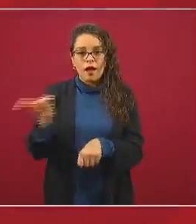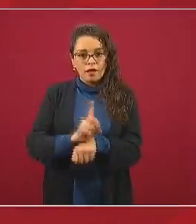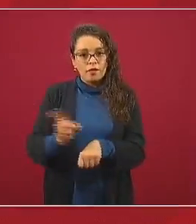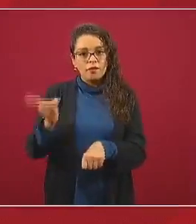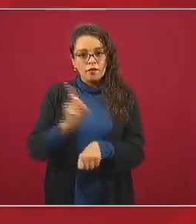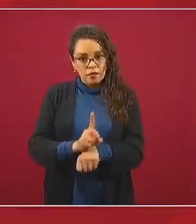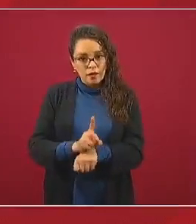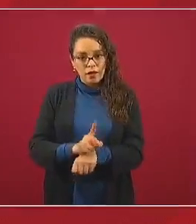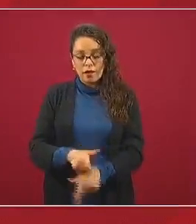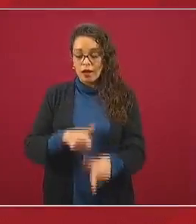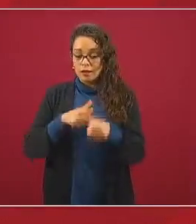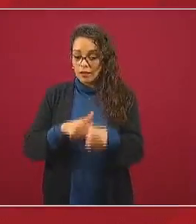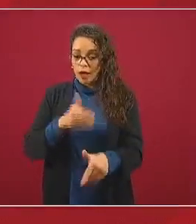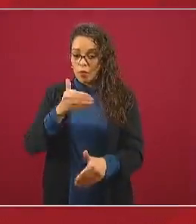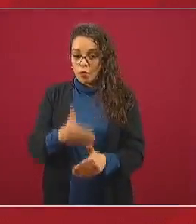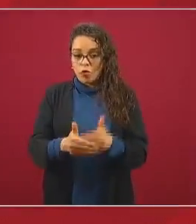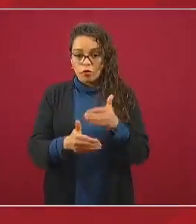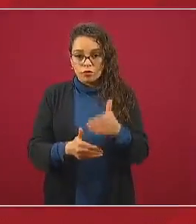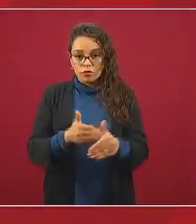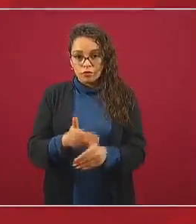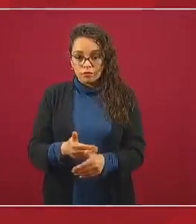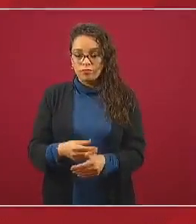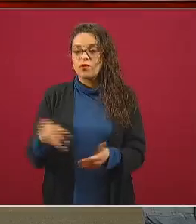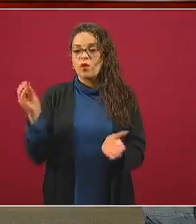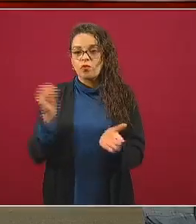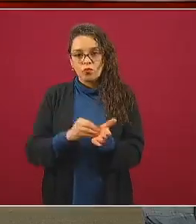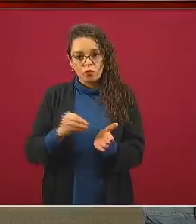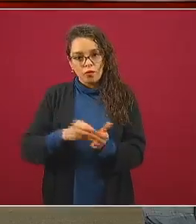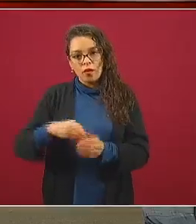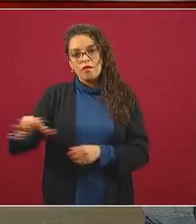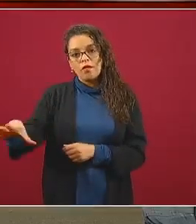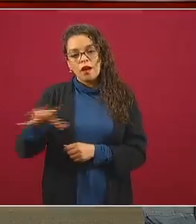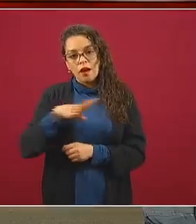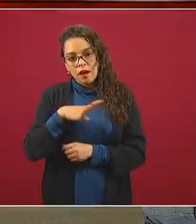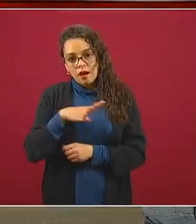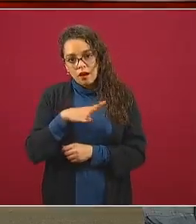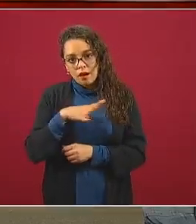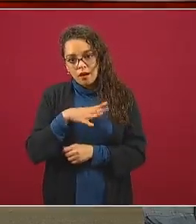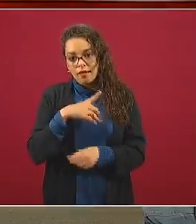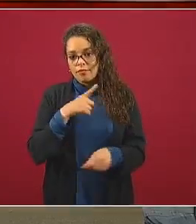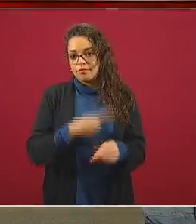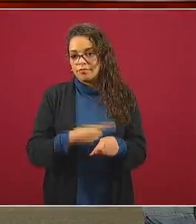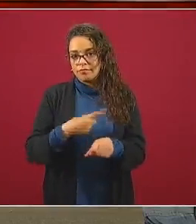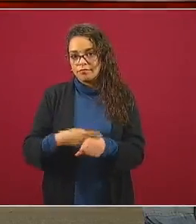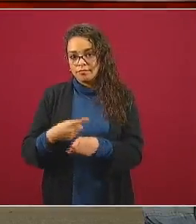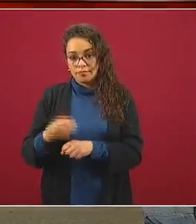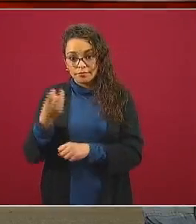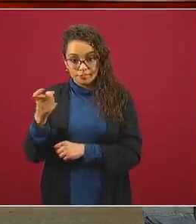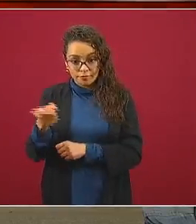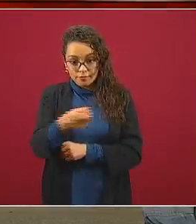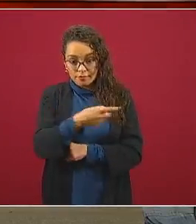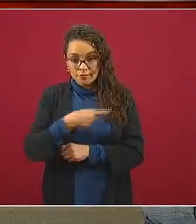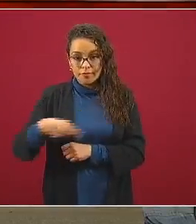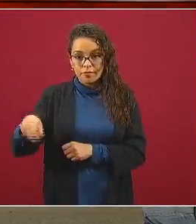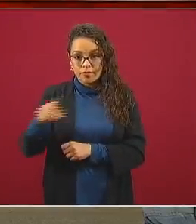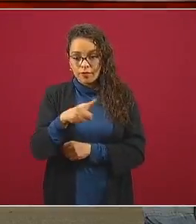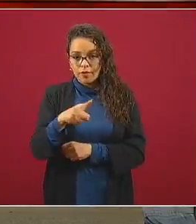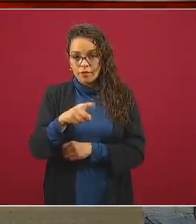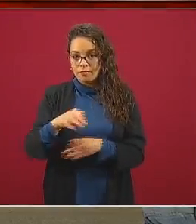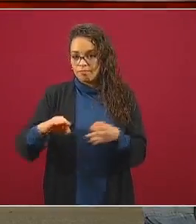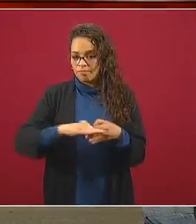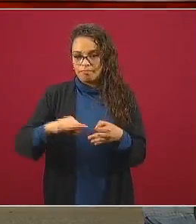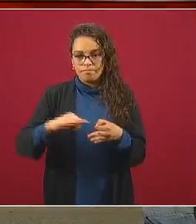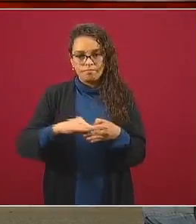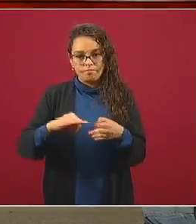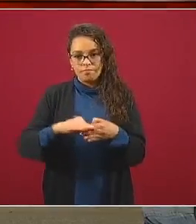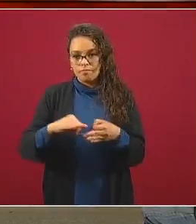lo demás, esto está presente. Y no debemos perder de vista que esto estará cuidado en cada minuto